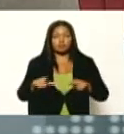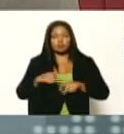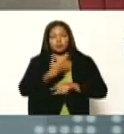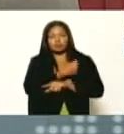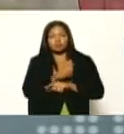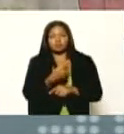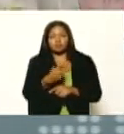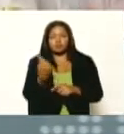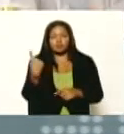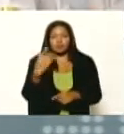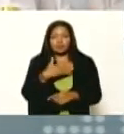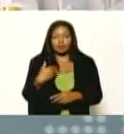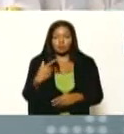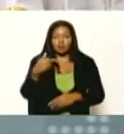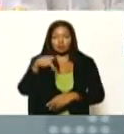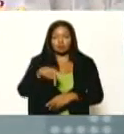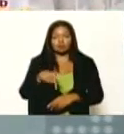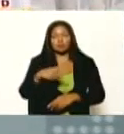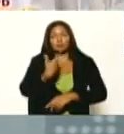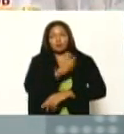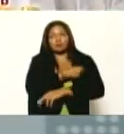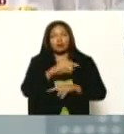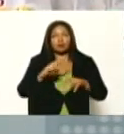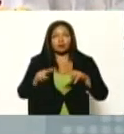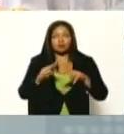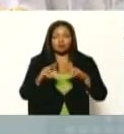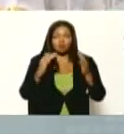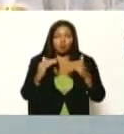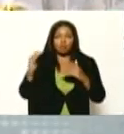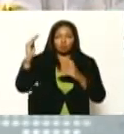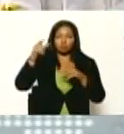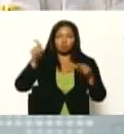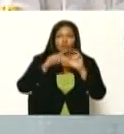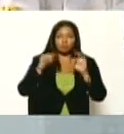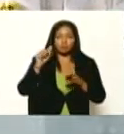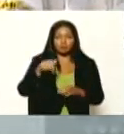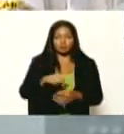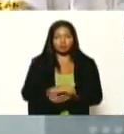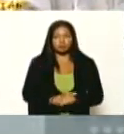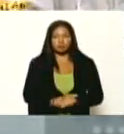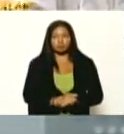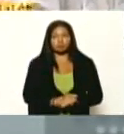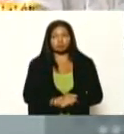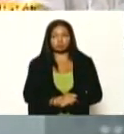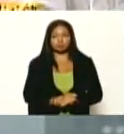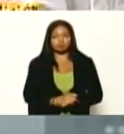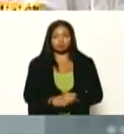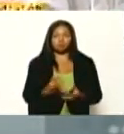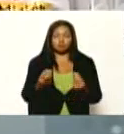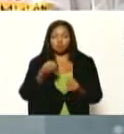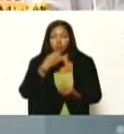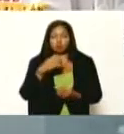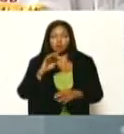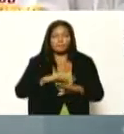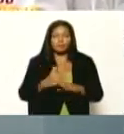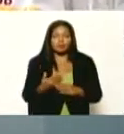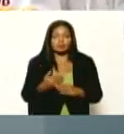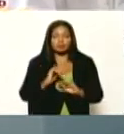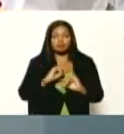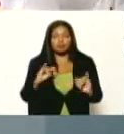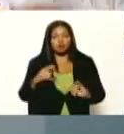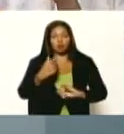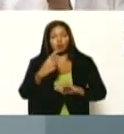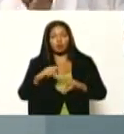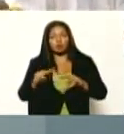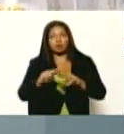que estén las vacunas constantes, tanto para niños como para los adultos. ¿Ves? Eso es muy bueno, señor presidente, porque así ya los niños